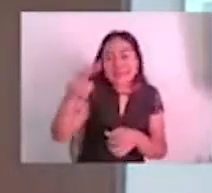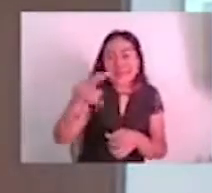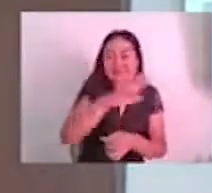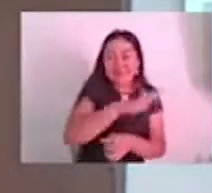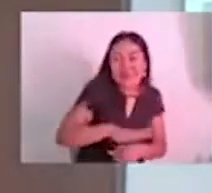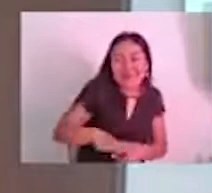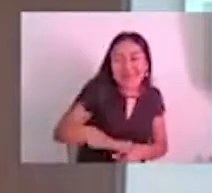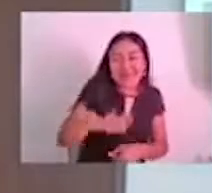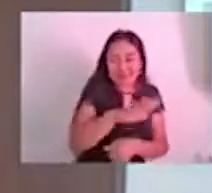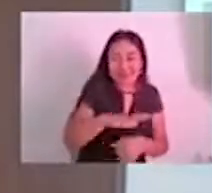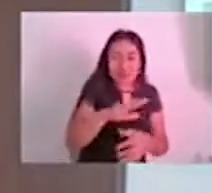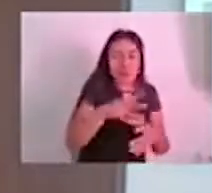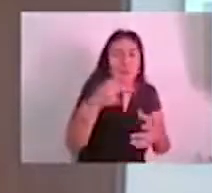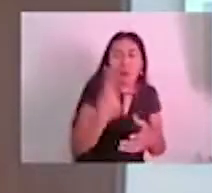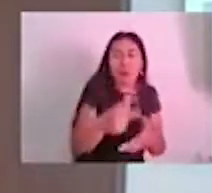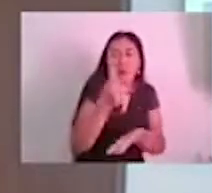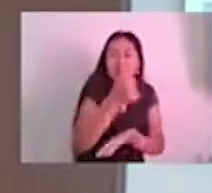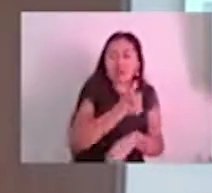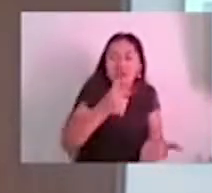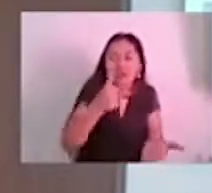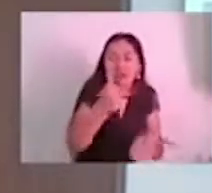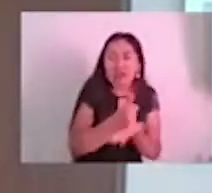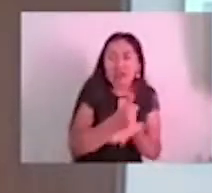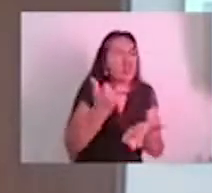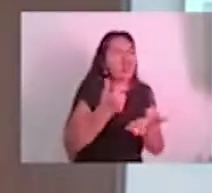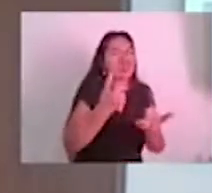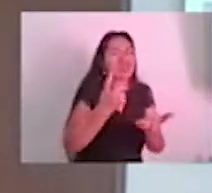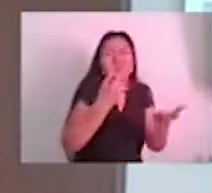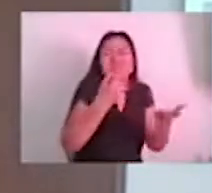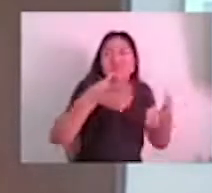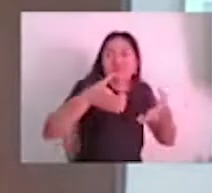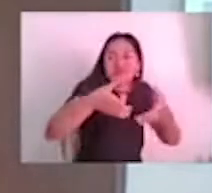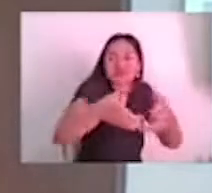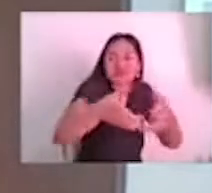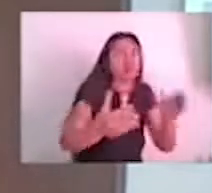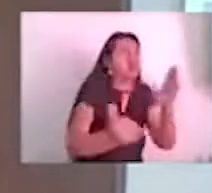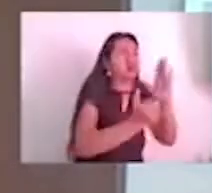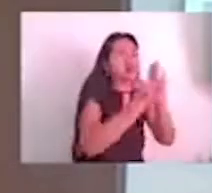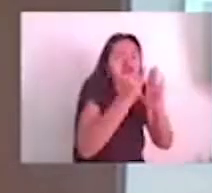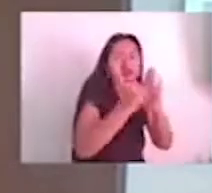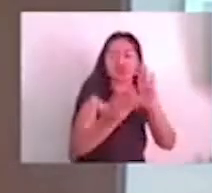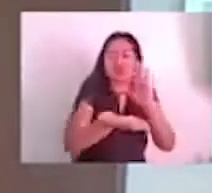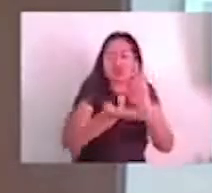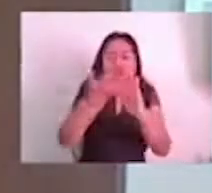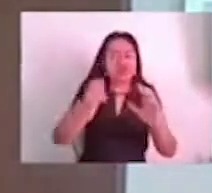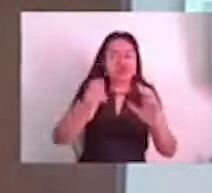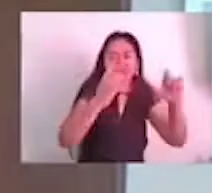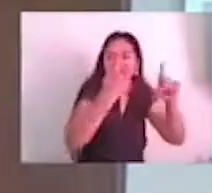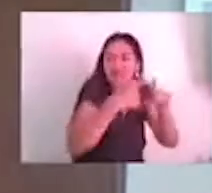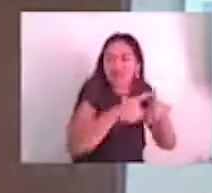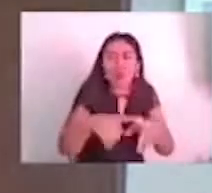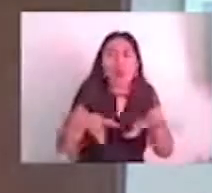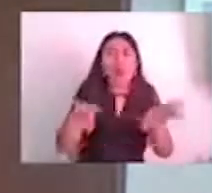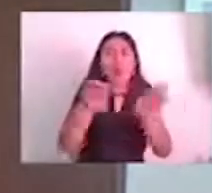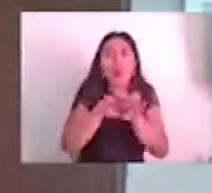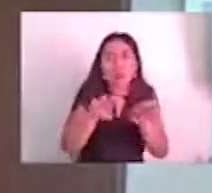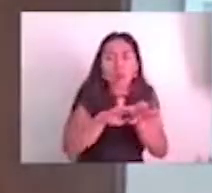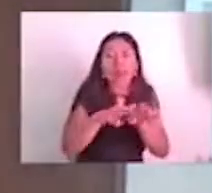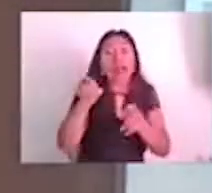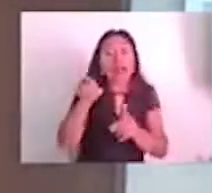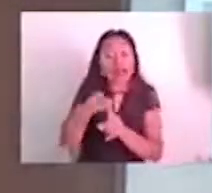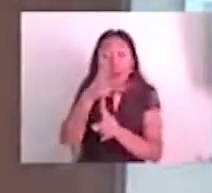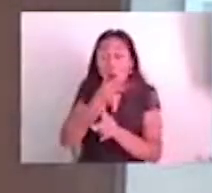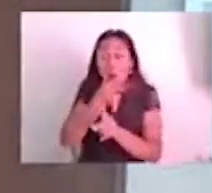y arquitecturas mesoamericanas. Va a ser un cierre muy interesante porque Alejandro va a retomar todo lo que hemos